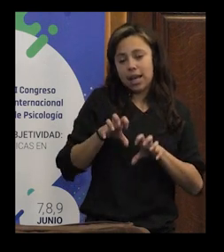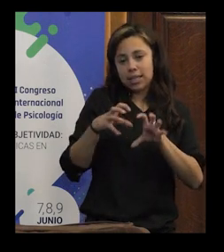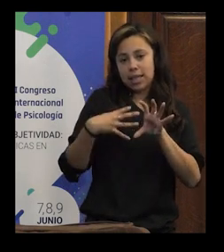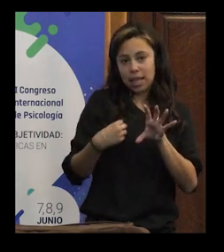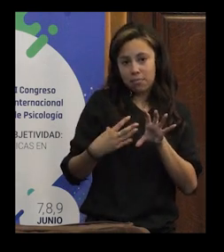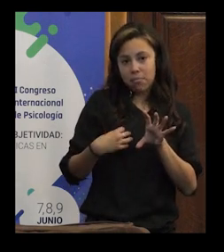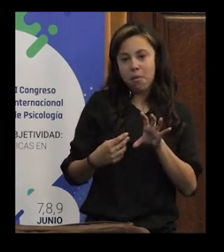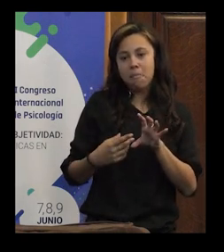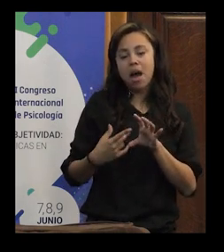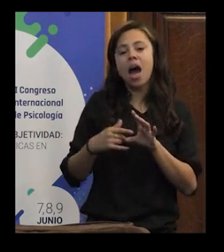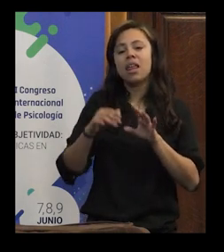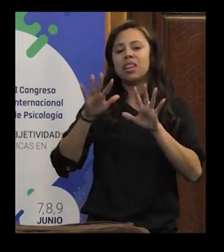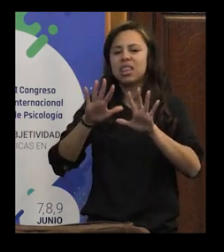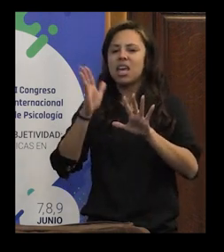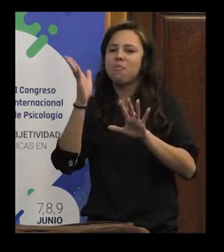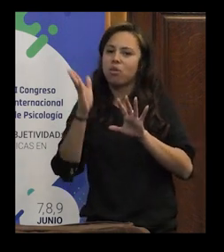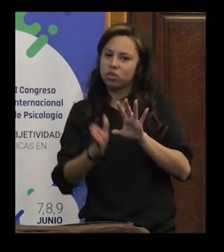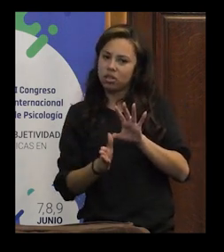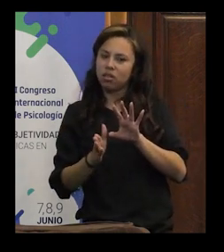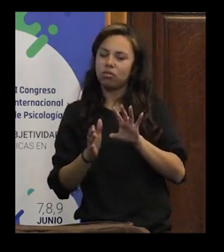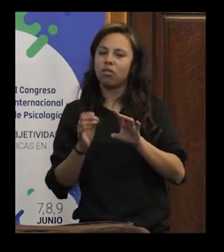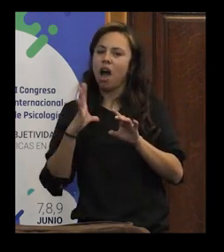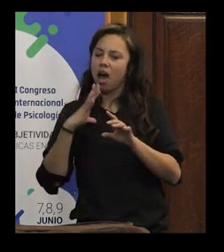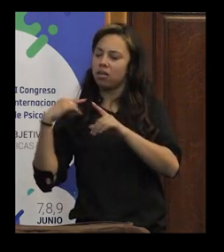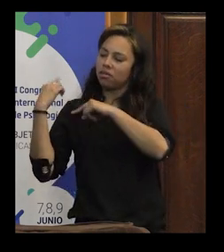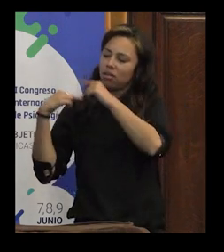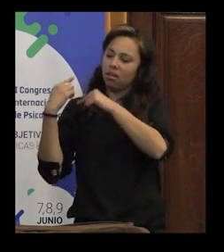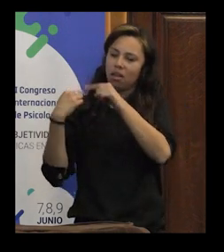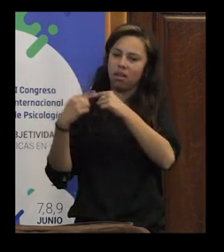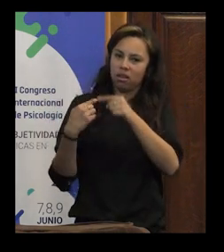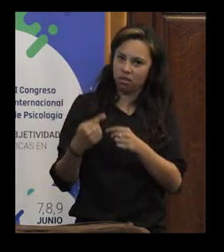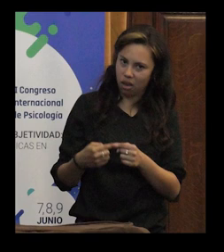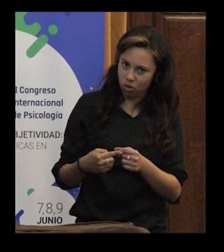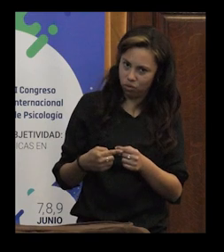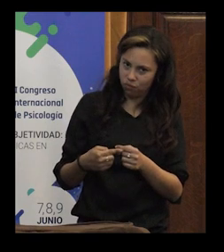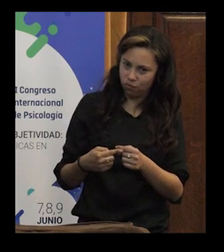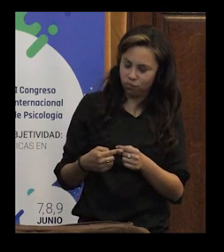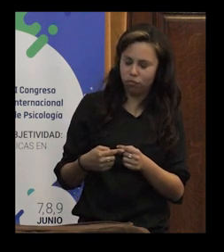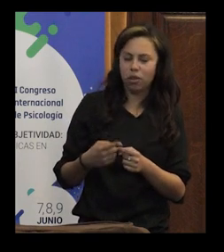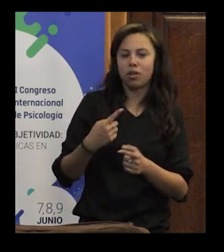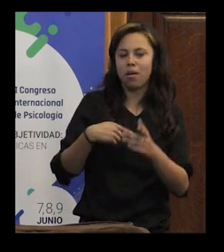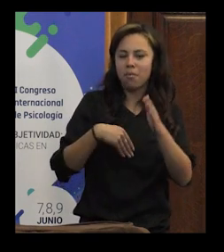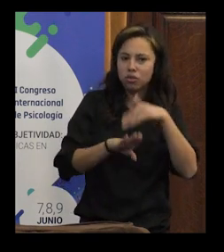puede ofrecer una falsa sensación de seguridad.